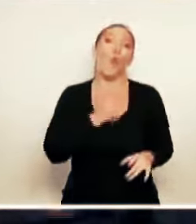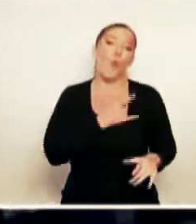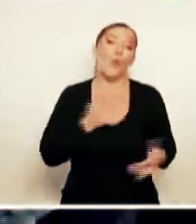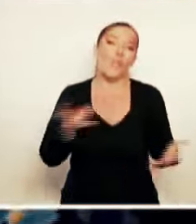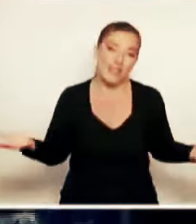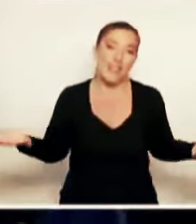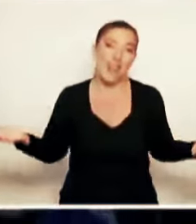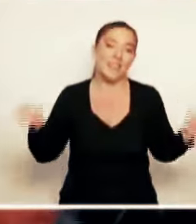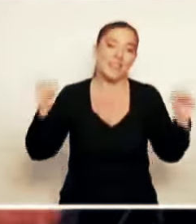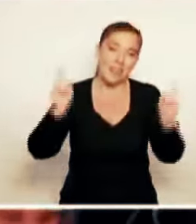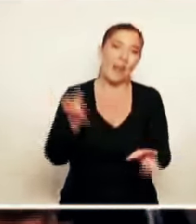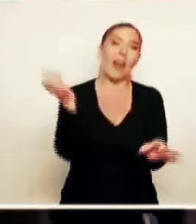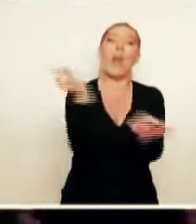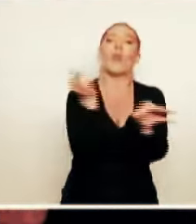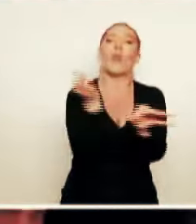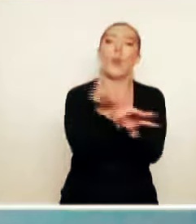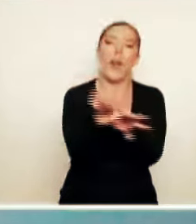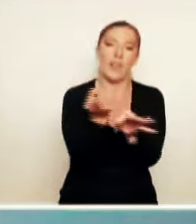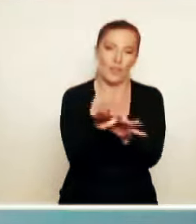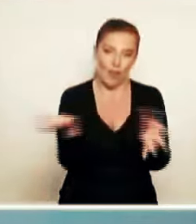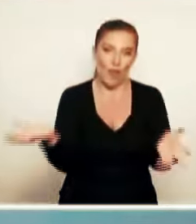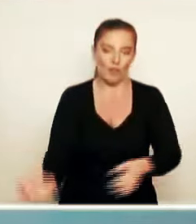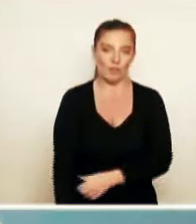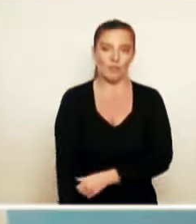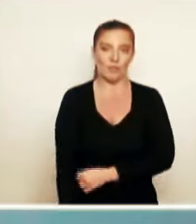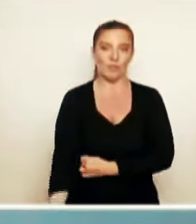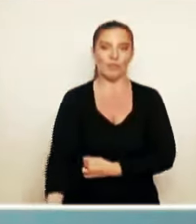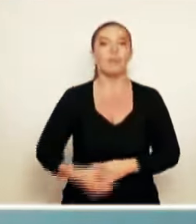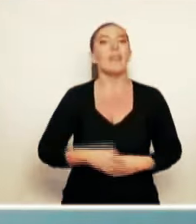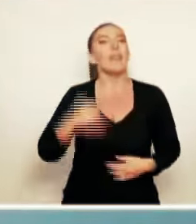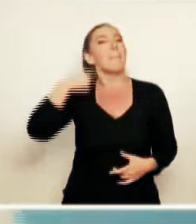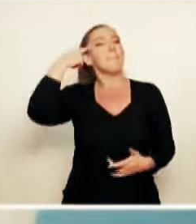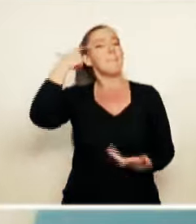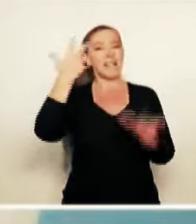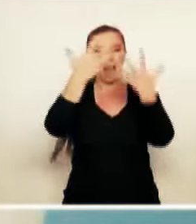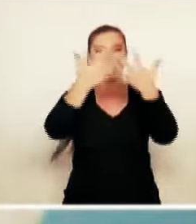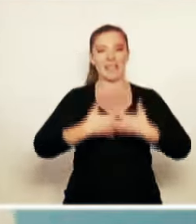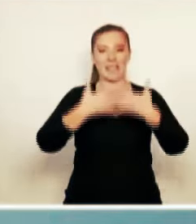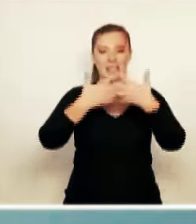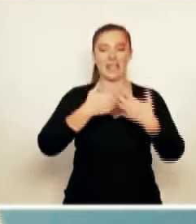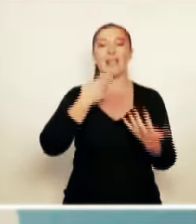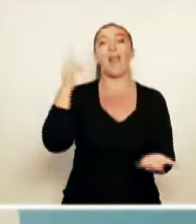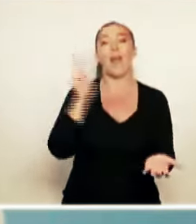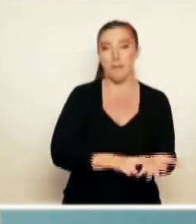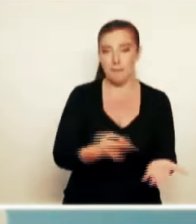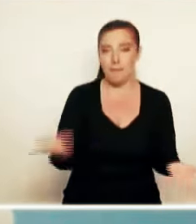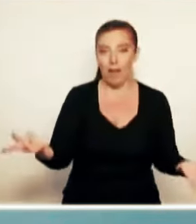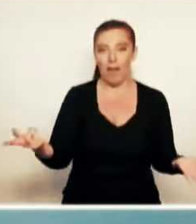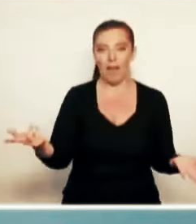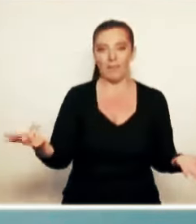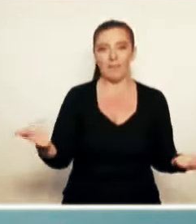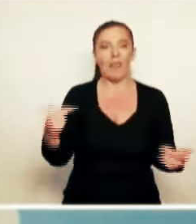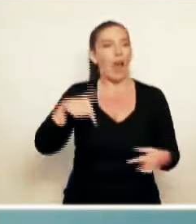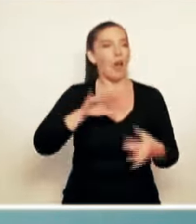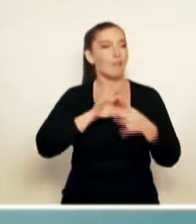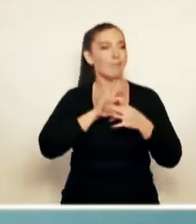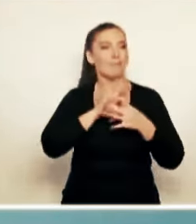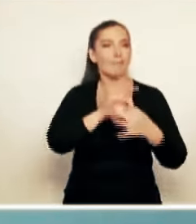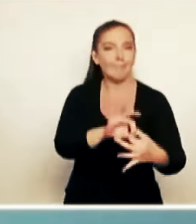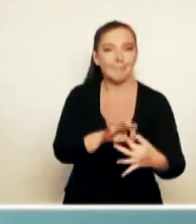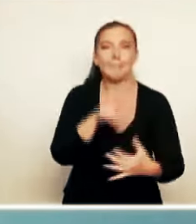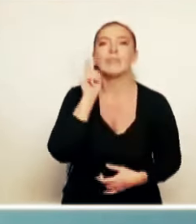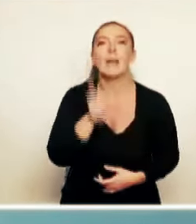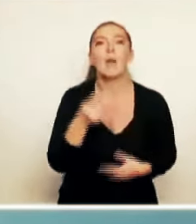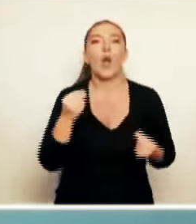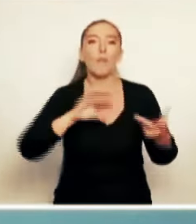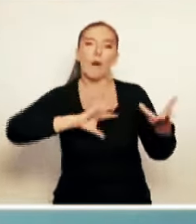universidades también, de educación, de repensar el sistema tributario, que está tan vinculado también como cómo